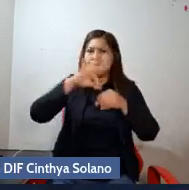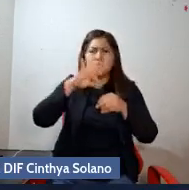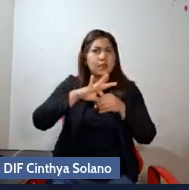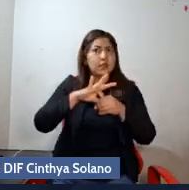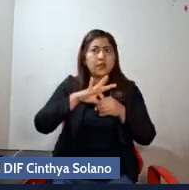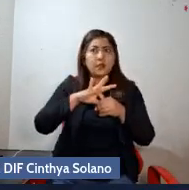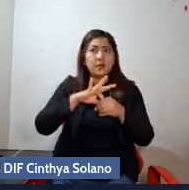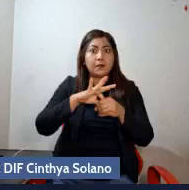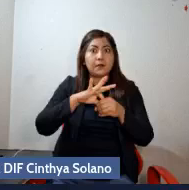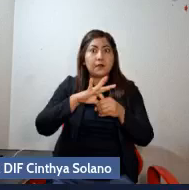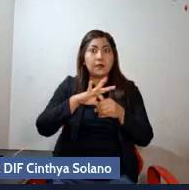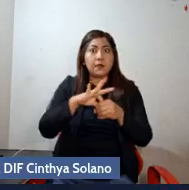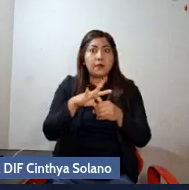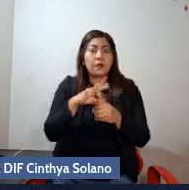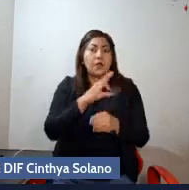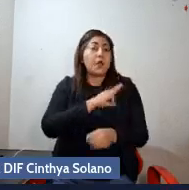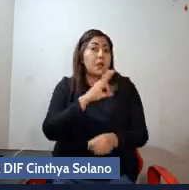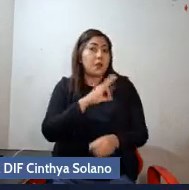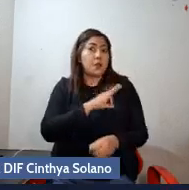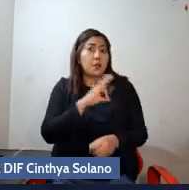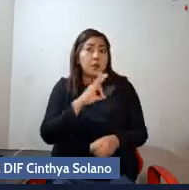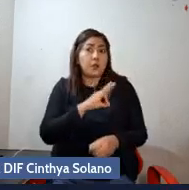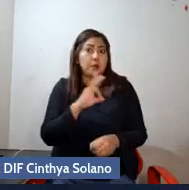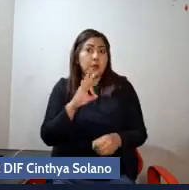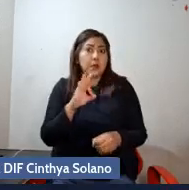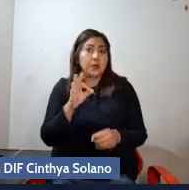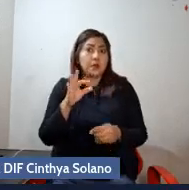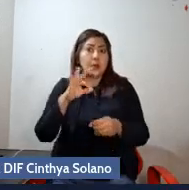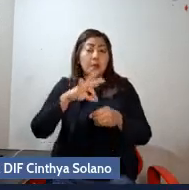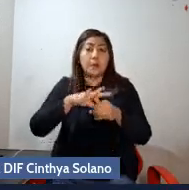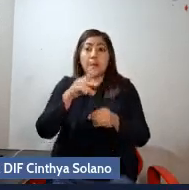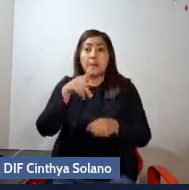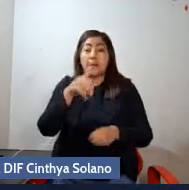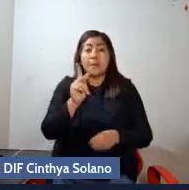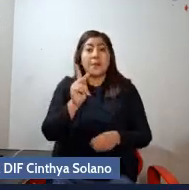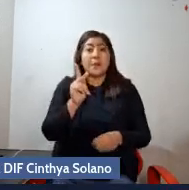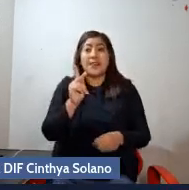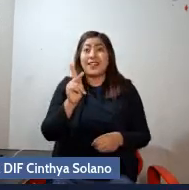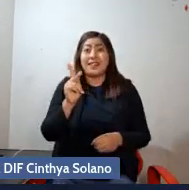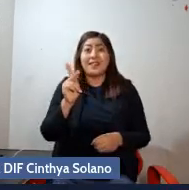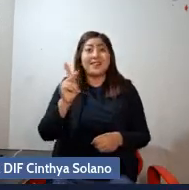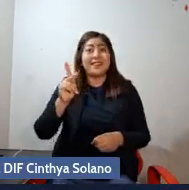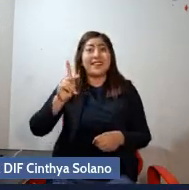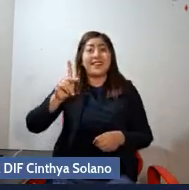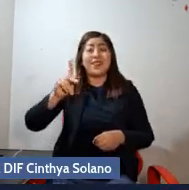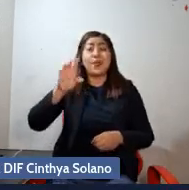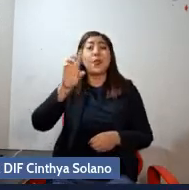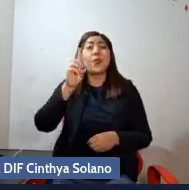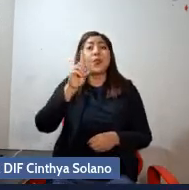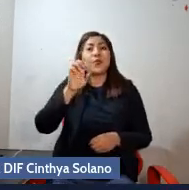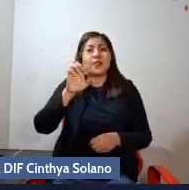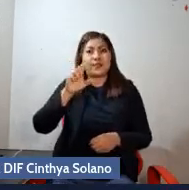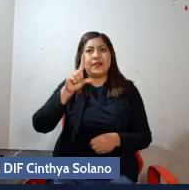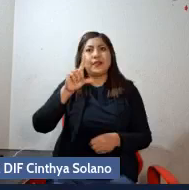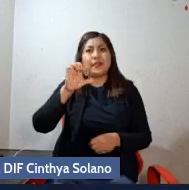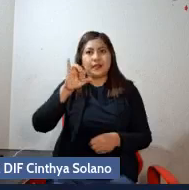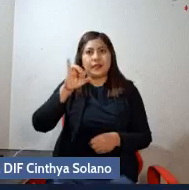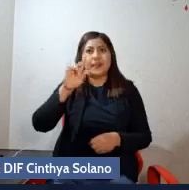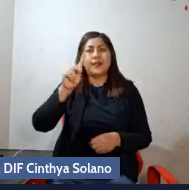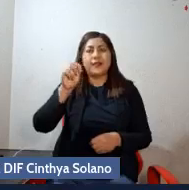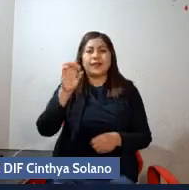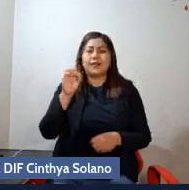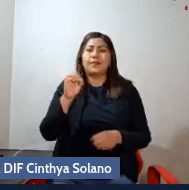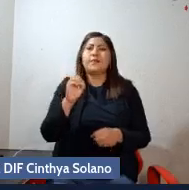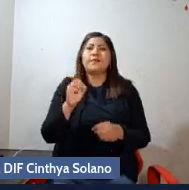permite, por supuesto que estaría cometiendo un delito electoral. Al igual que en la fracción segunda de este